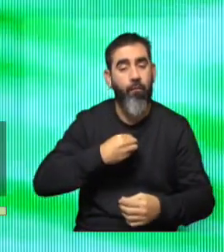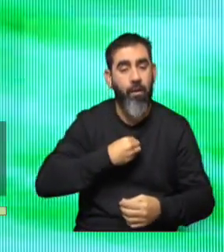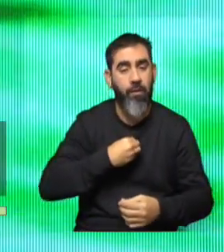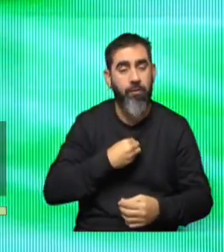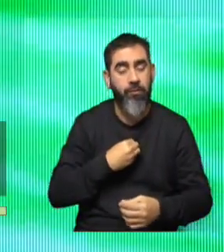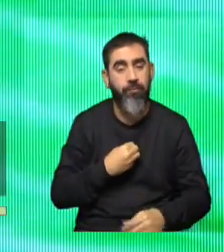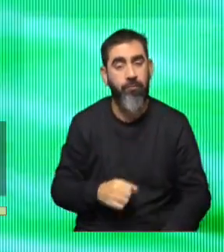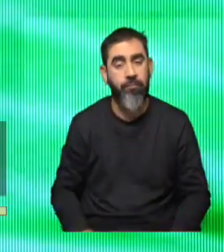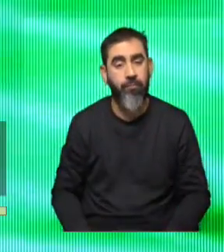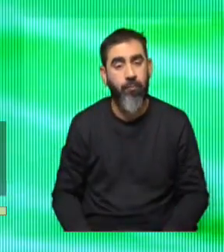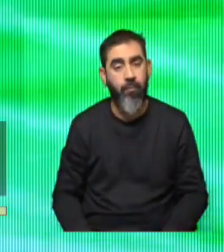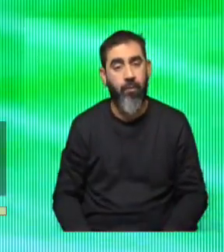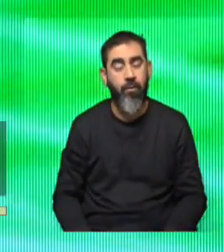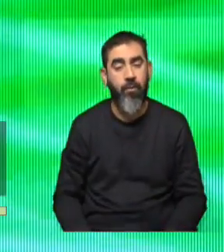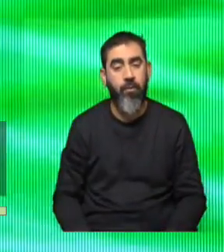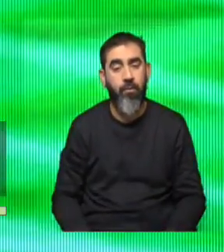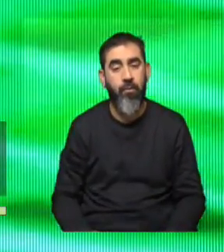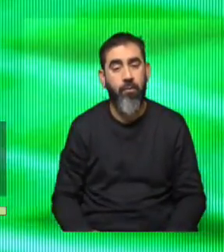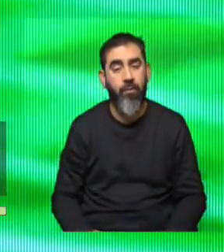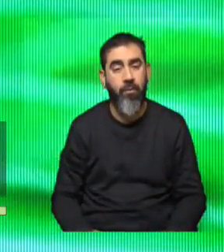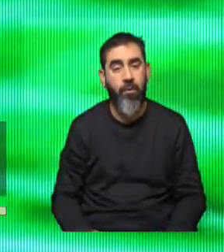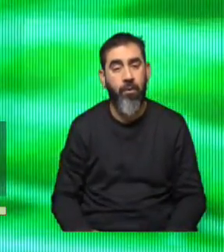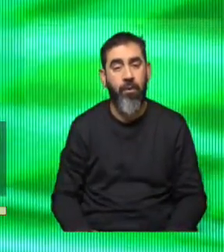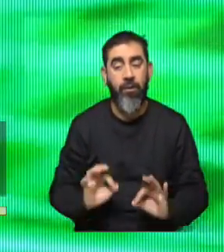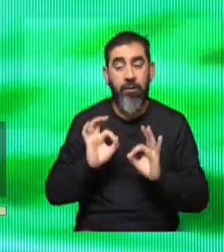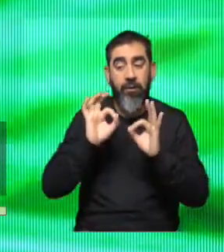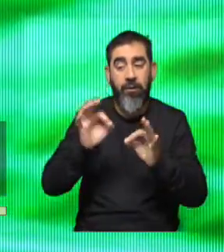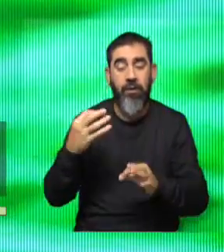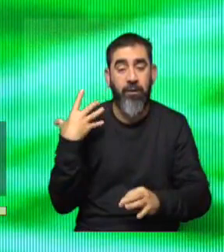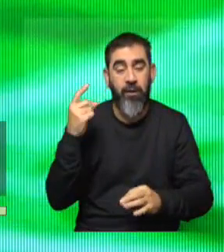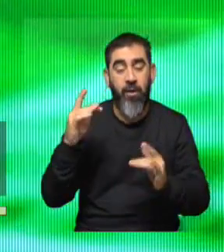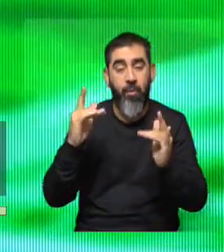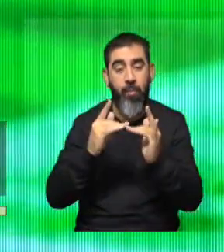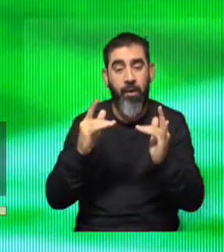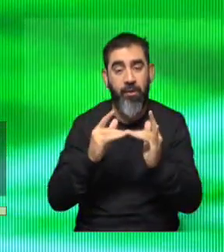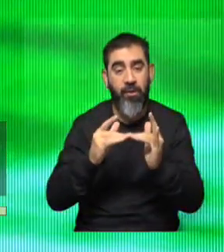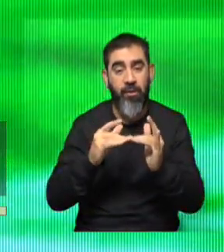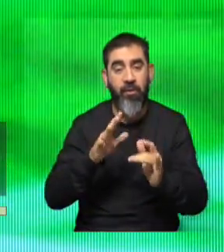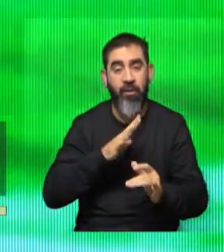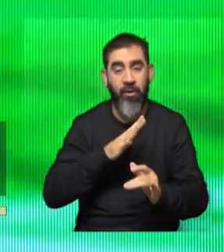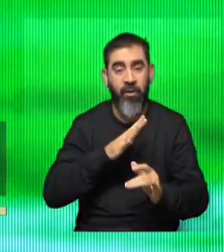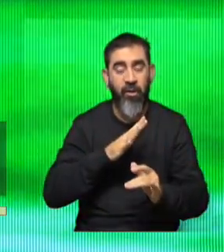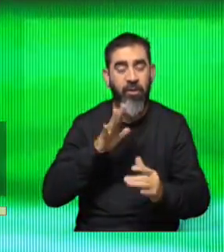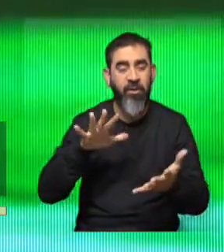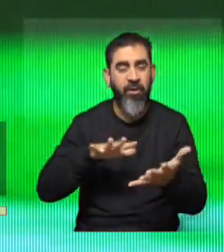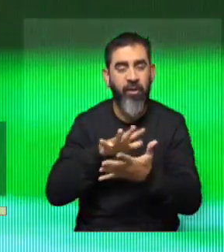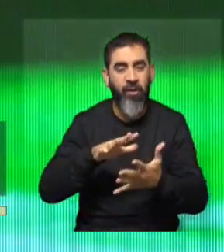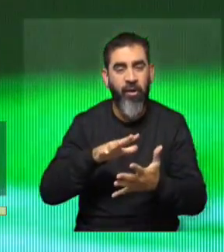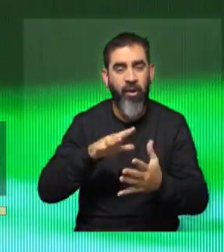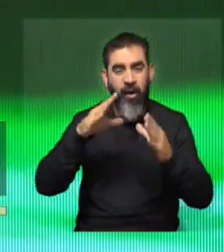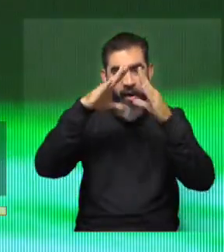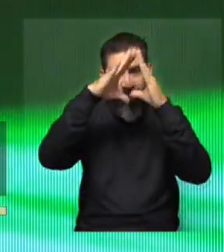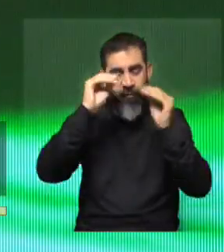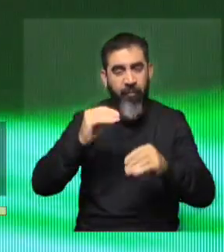salud nosotros encontramos cuando asumimos la dirección del Massiel había ocurrido todo aquel episodio de los enfermeros